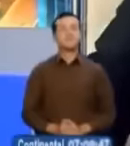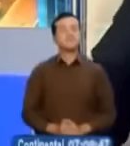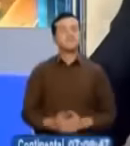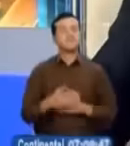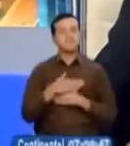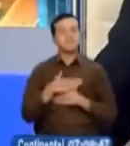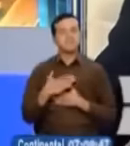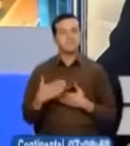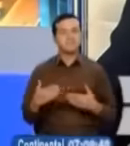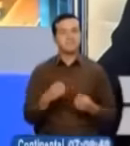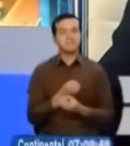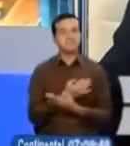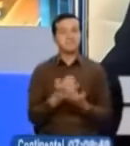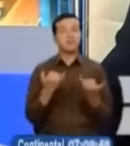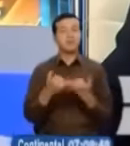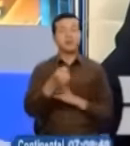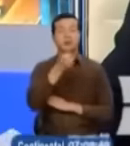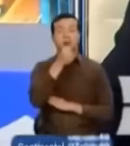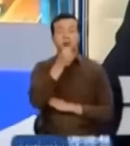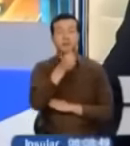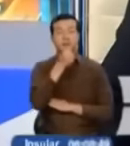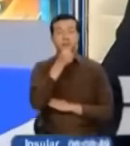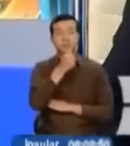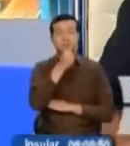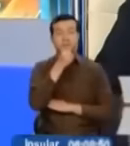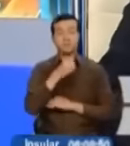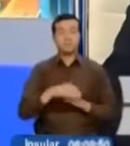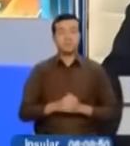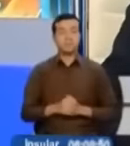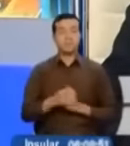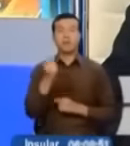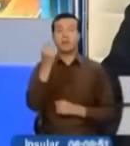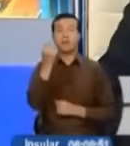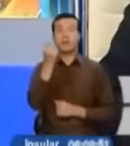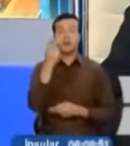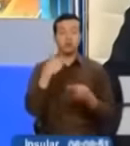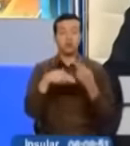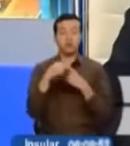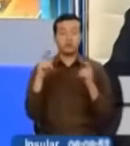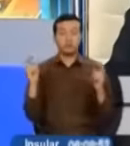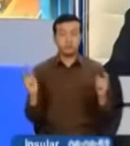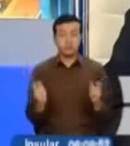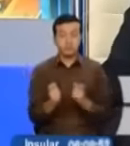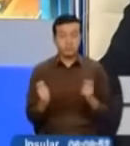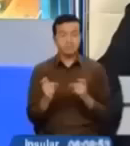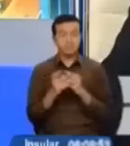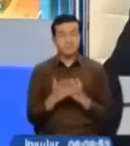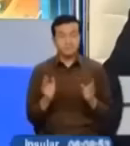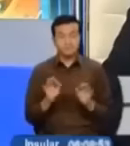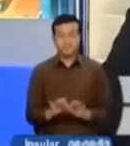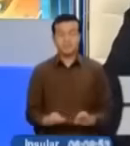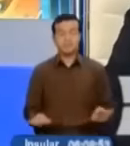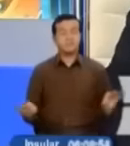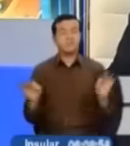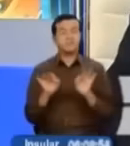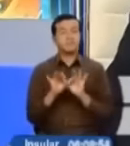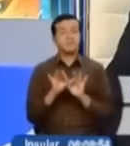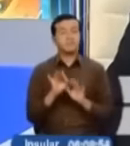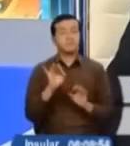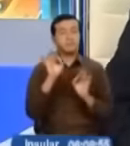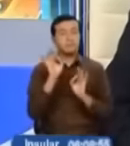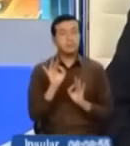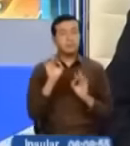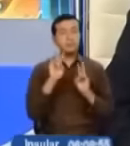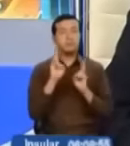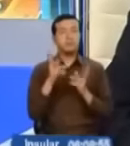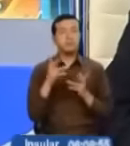Bienvenidos, amigos televidentes, a Pensamiento Crítico. Las finanzas populares definitivamente es importante y trascendente,